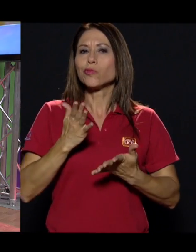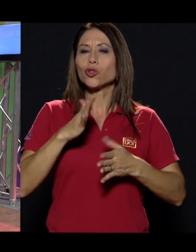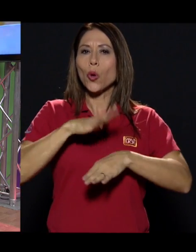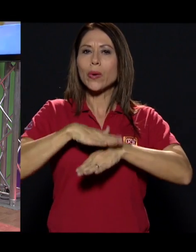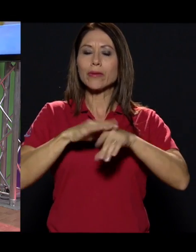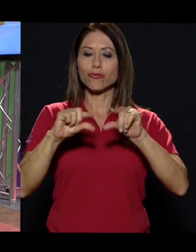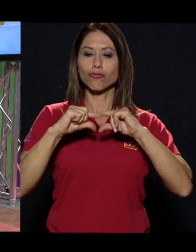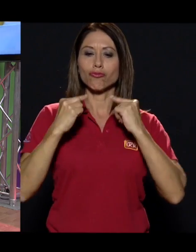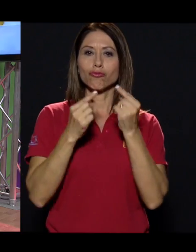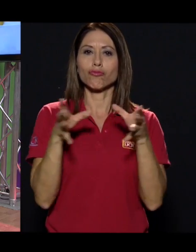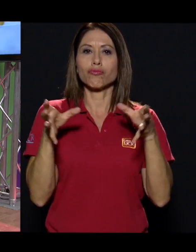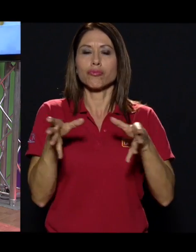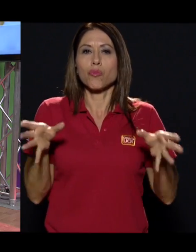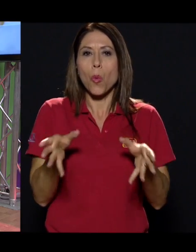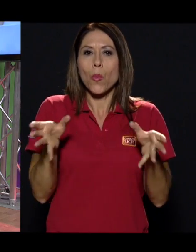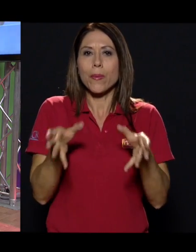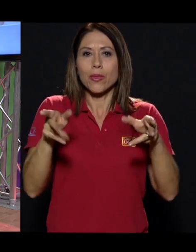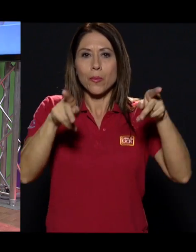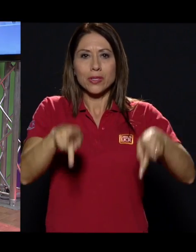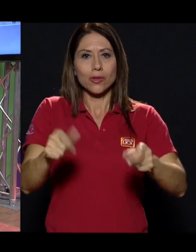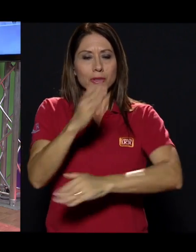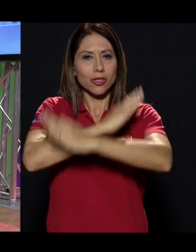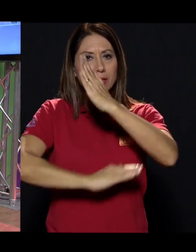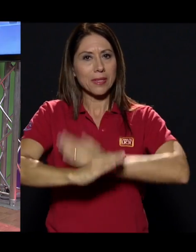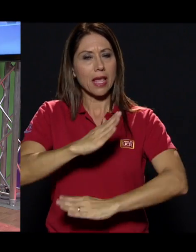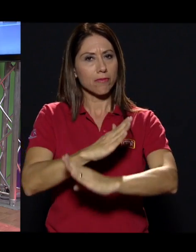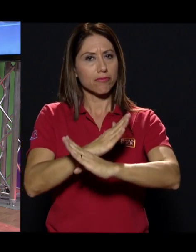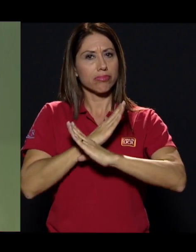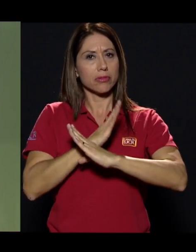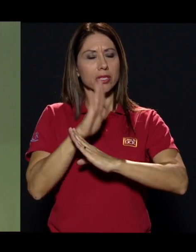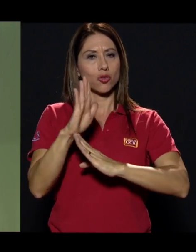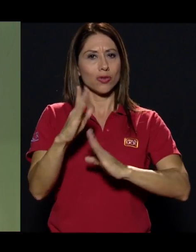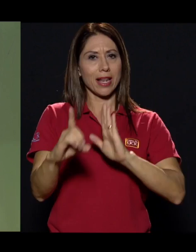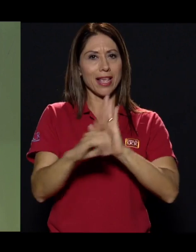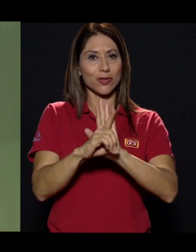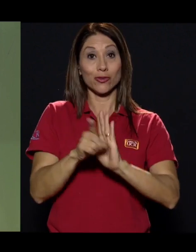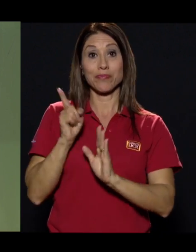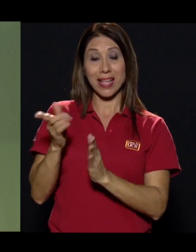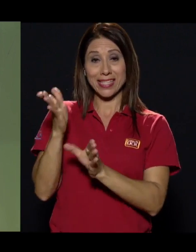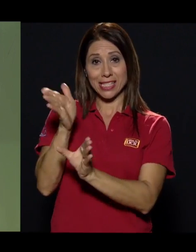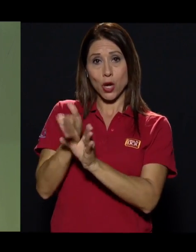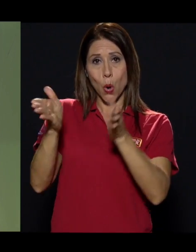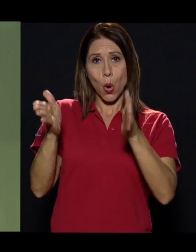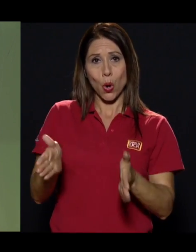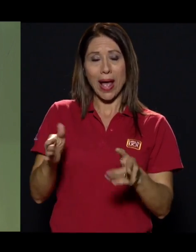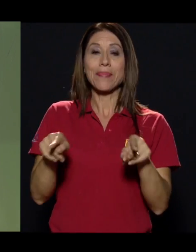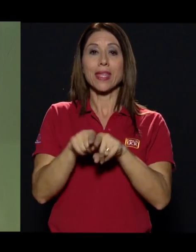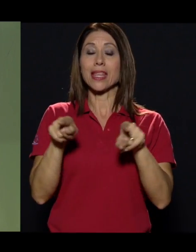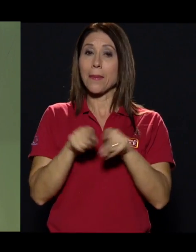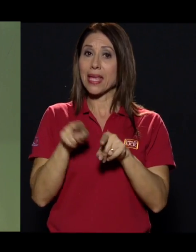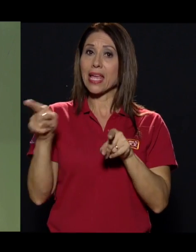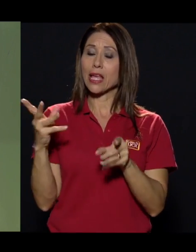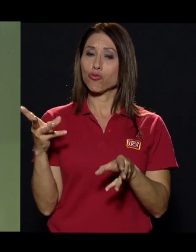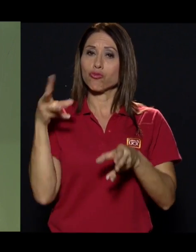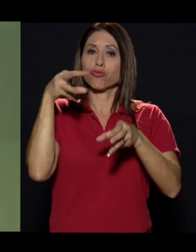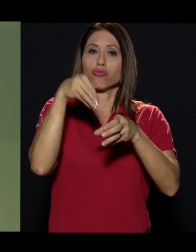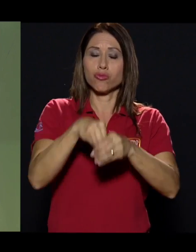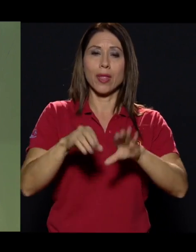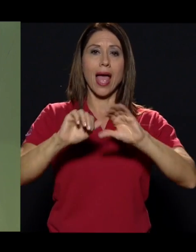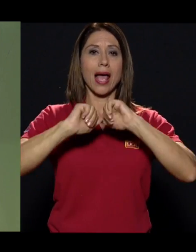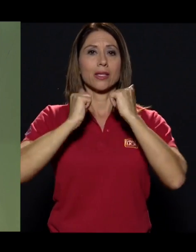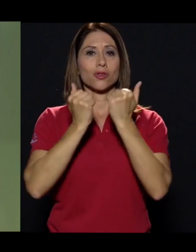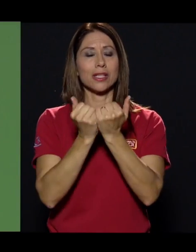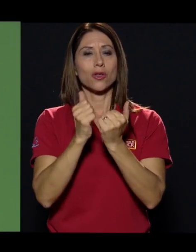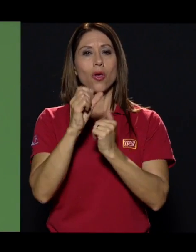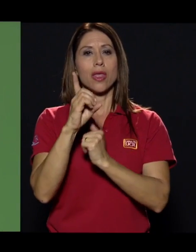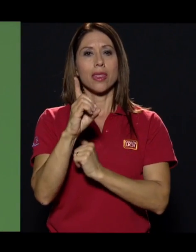sobre el movimiento de las personas con discapacidad en la defensa de sus derechos. Carla es psicóloga y también pues está involucrada, ¿verdad?, en este